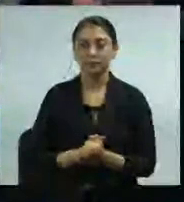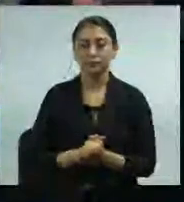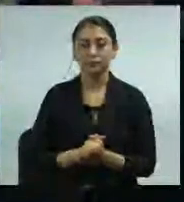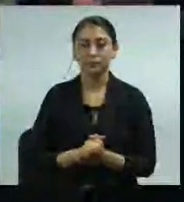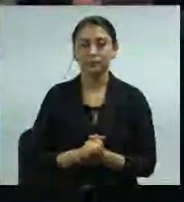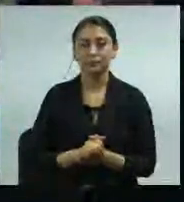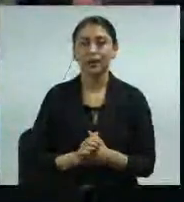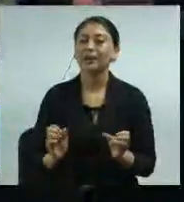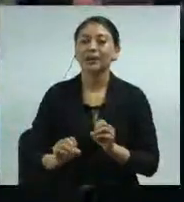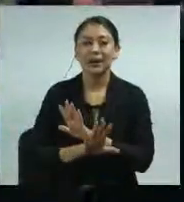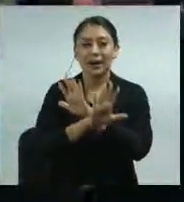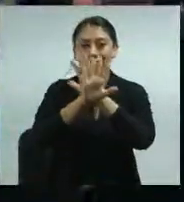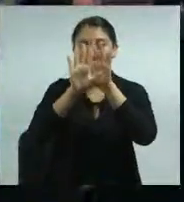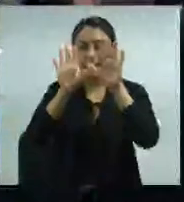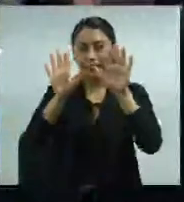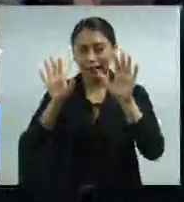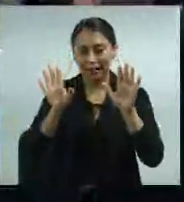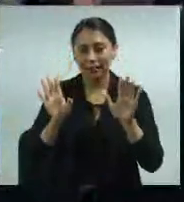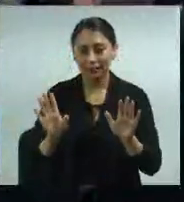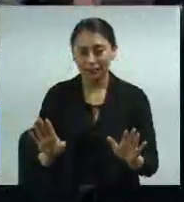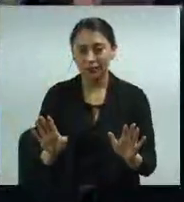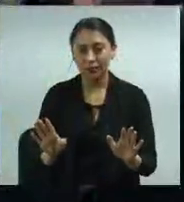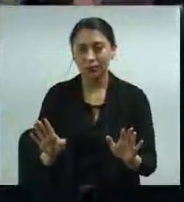aclarándole un poco al honorable